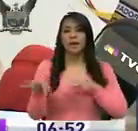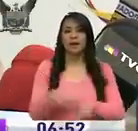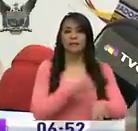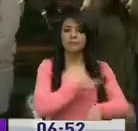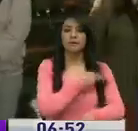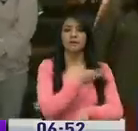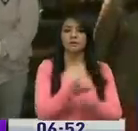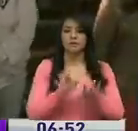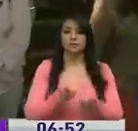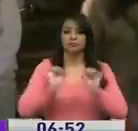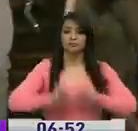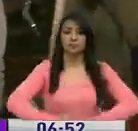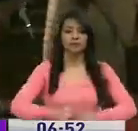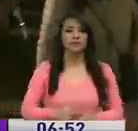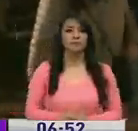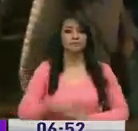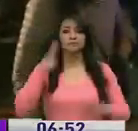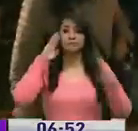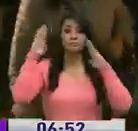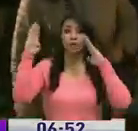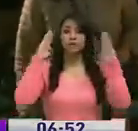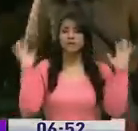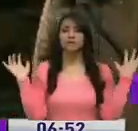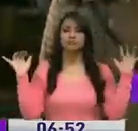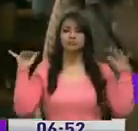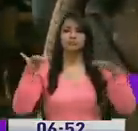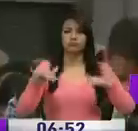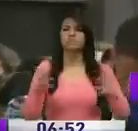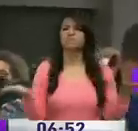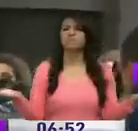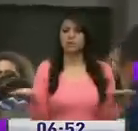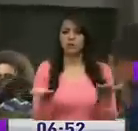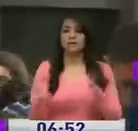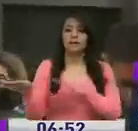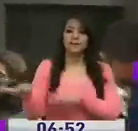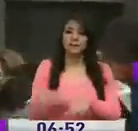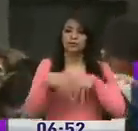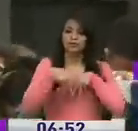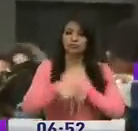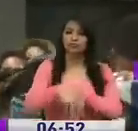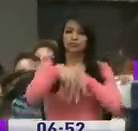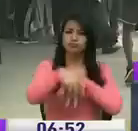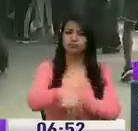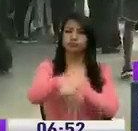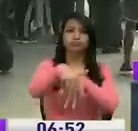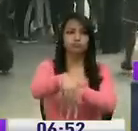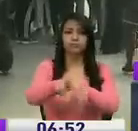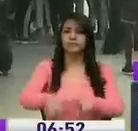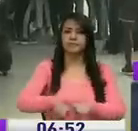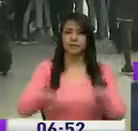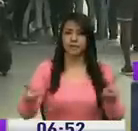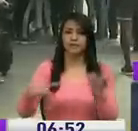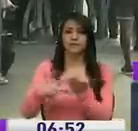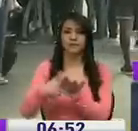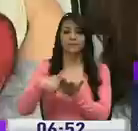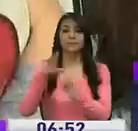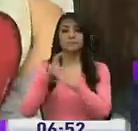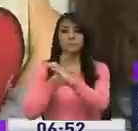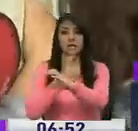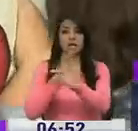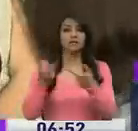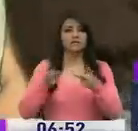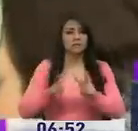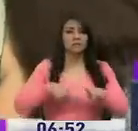llevar a cabo el personal policial estará desplegado principalmente en los eventos de concentración masiva terminales y los principales